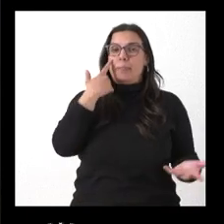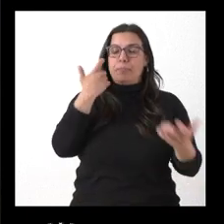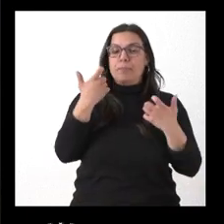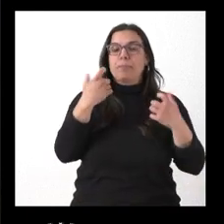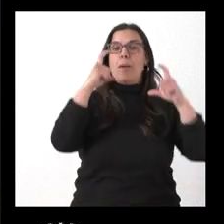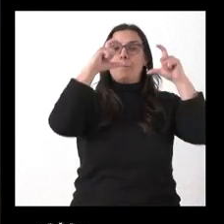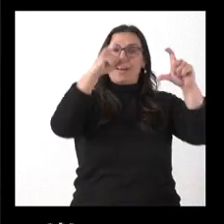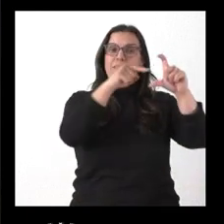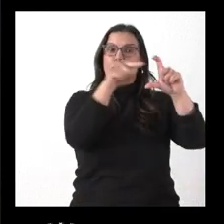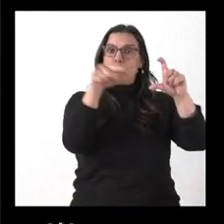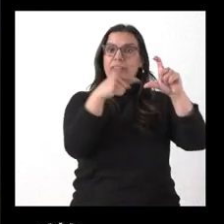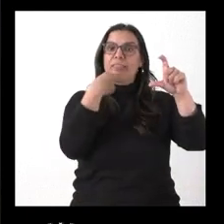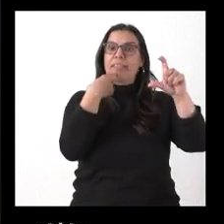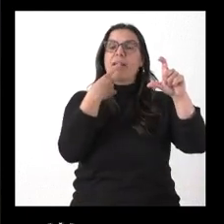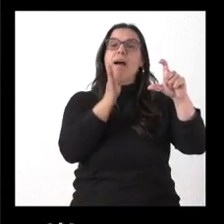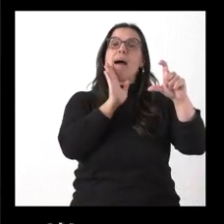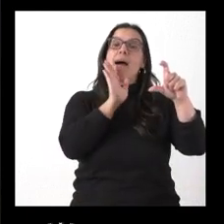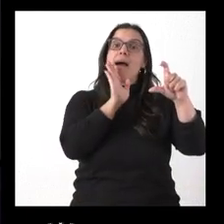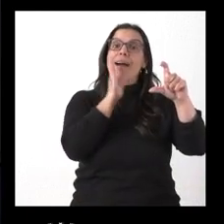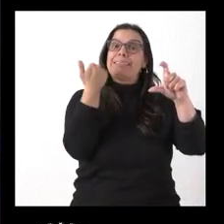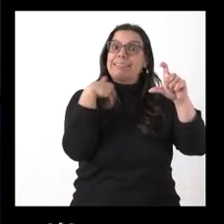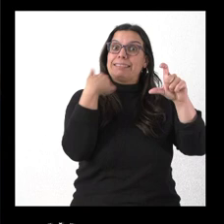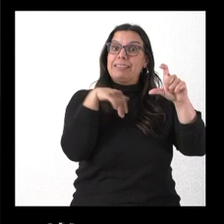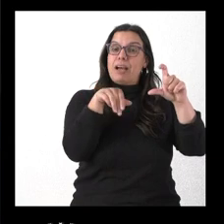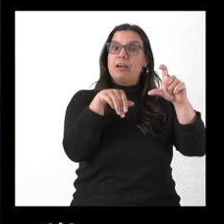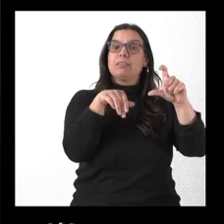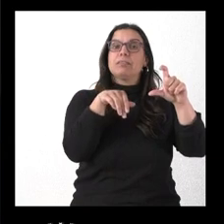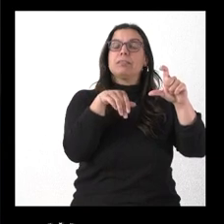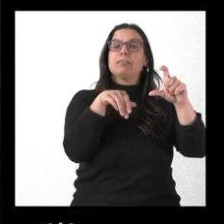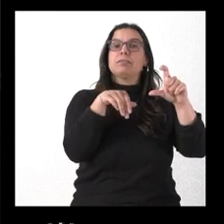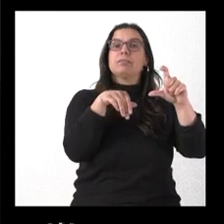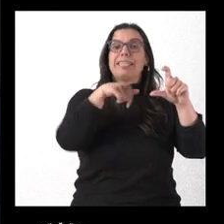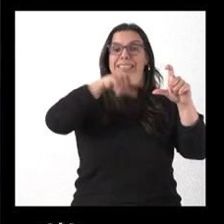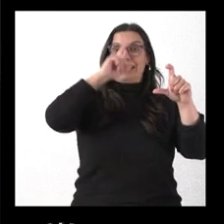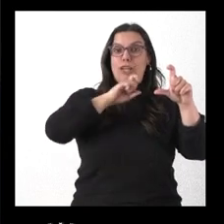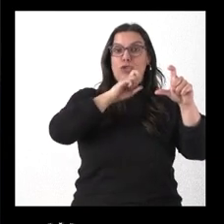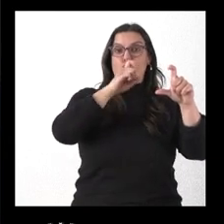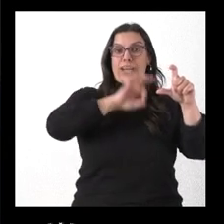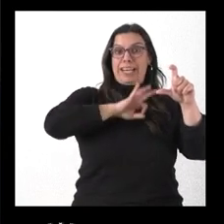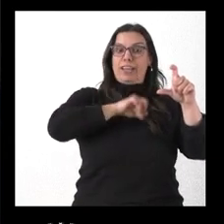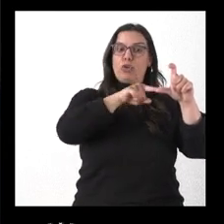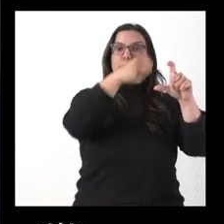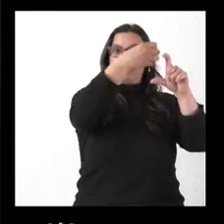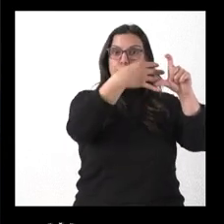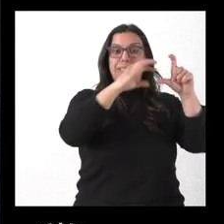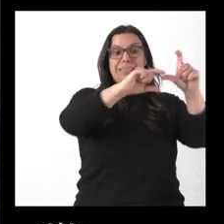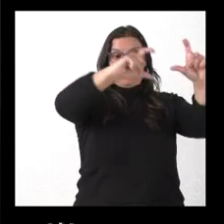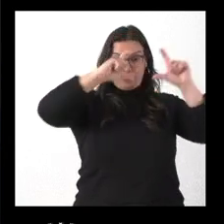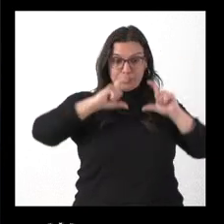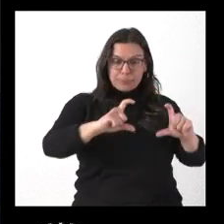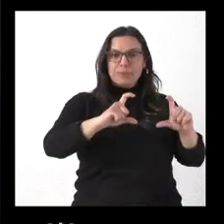Cuáles eran los trayectos que estaban ya disponibles A 31 de enero de este año 2013 en el párrafo siguiente